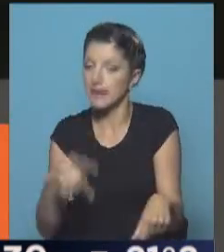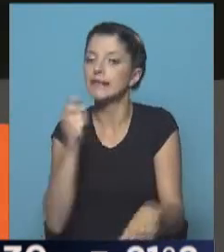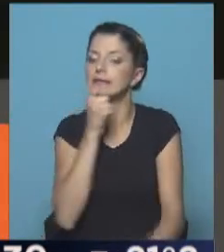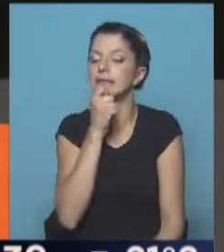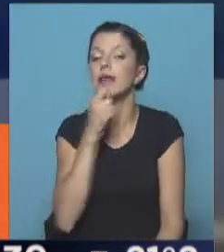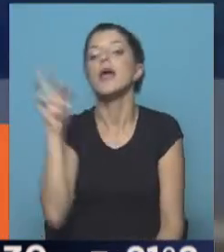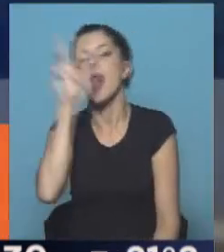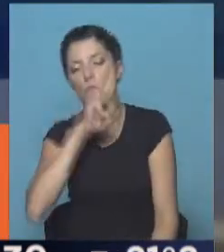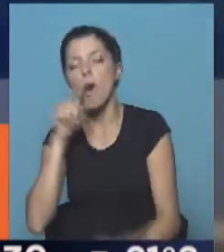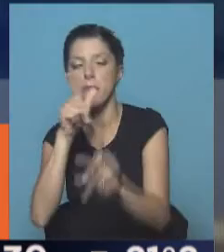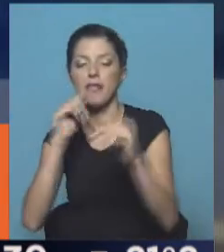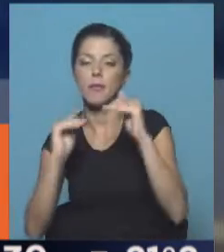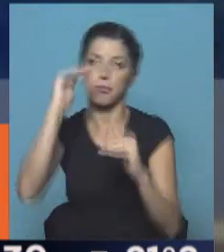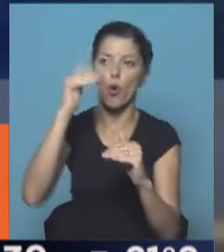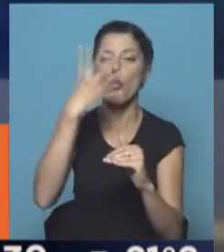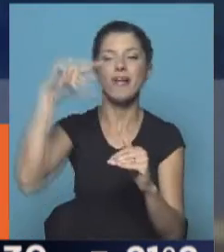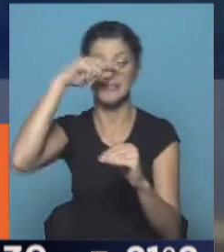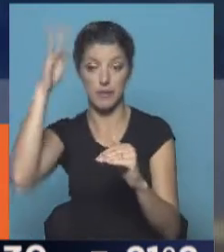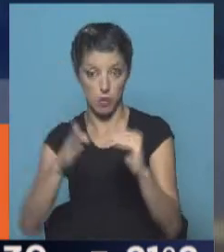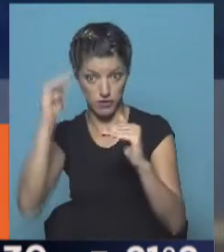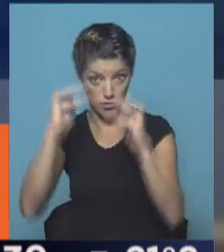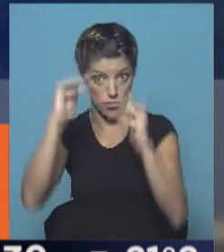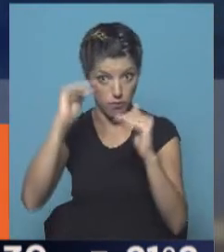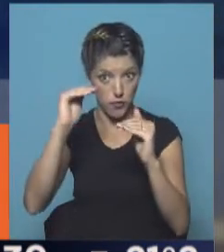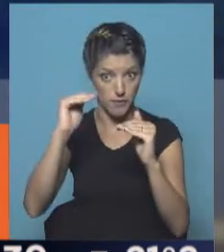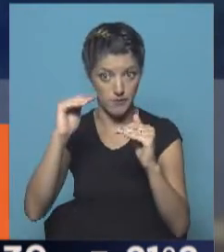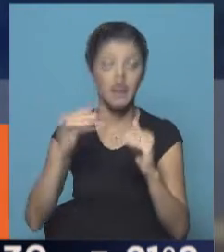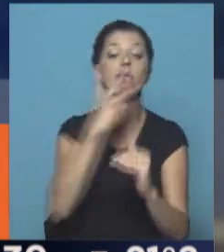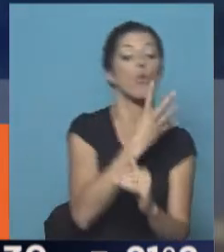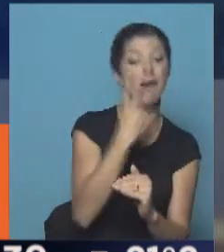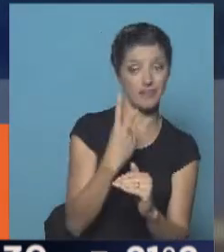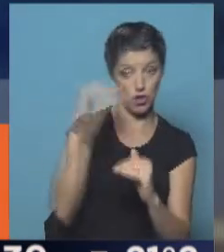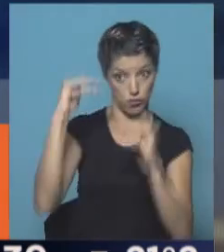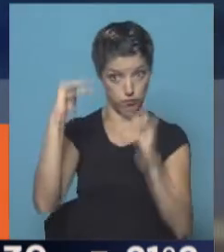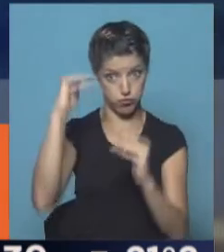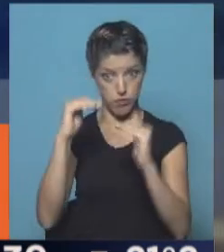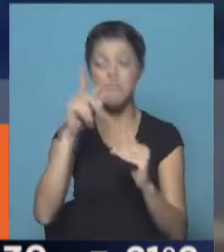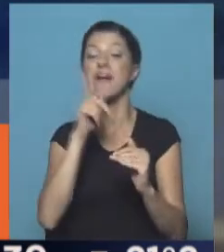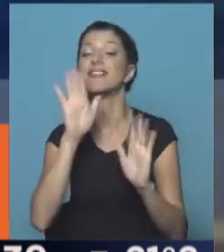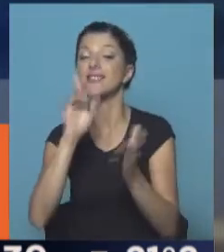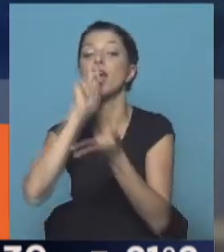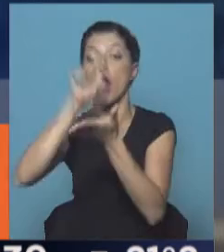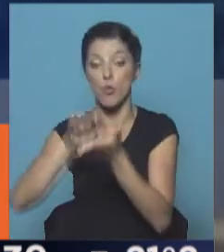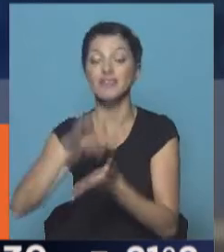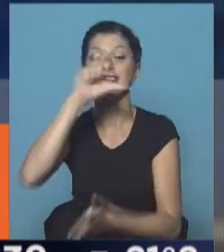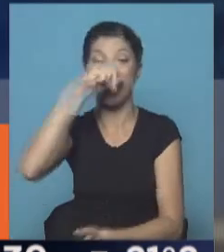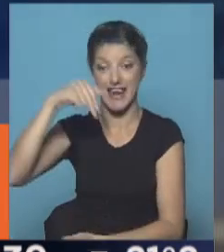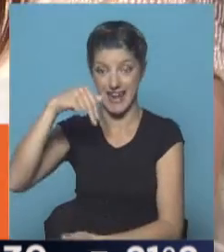bien va con un 47%, ella y un 42% aproximadamente, según la encuesta de CNN